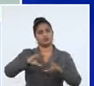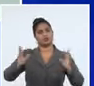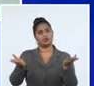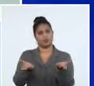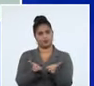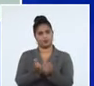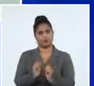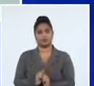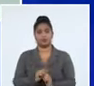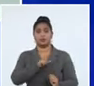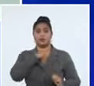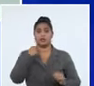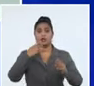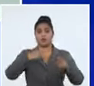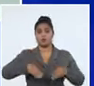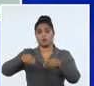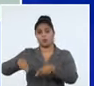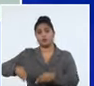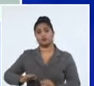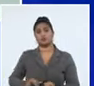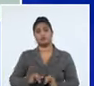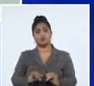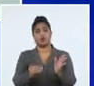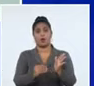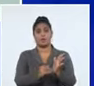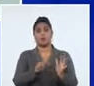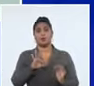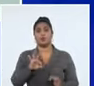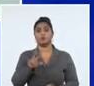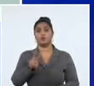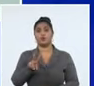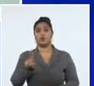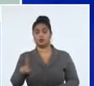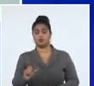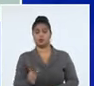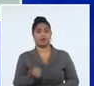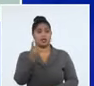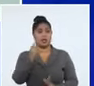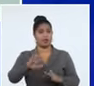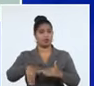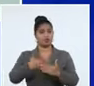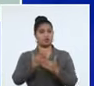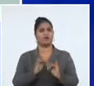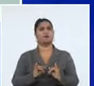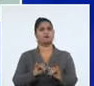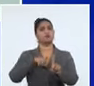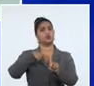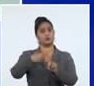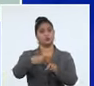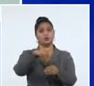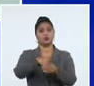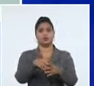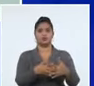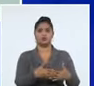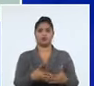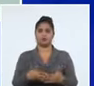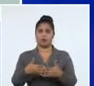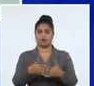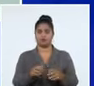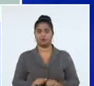fallecidos, cuando estamos hablando de 1.821 en un solo día en los Estados Unidos de Norteamérica o